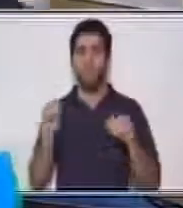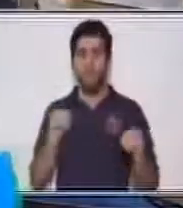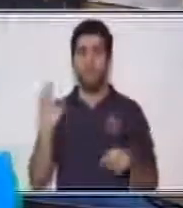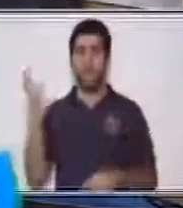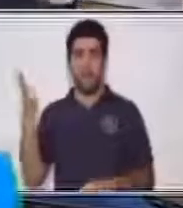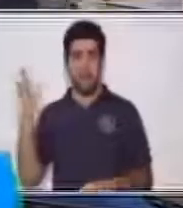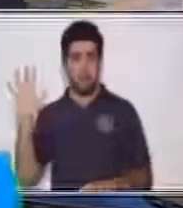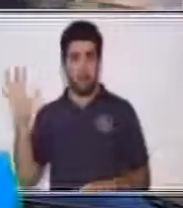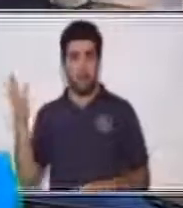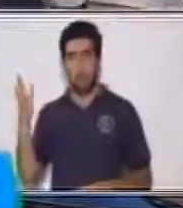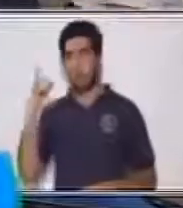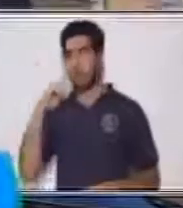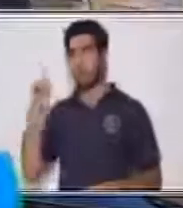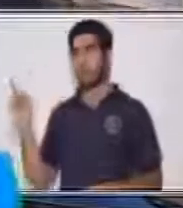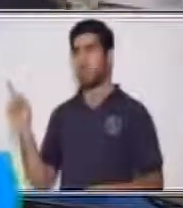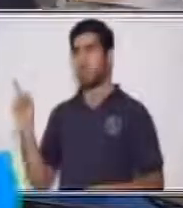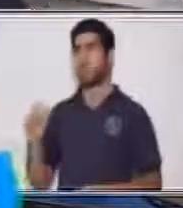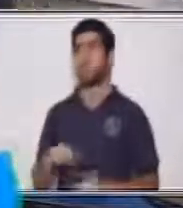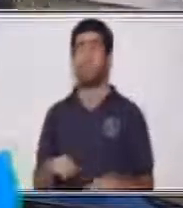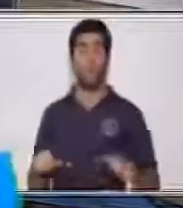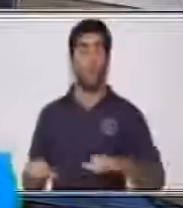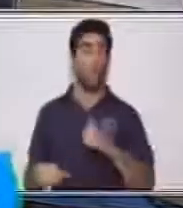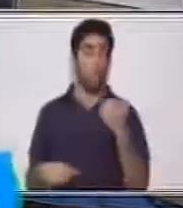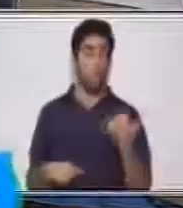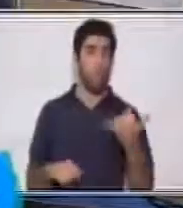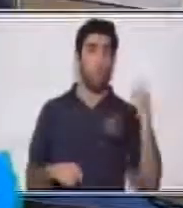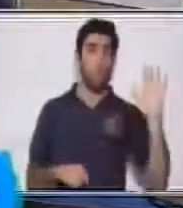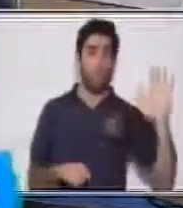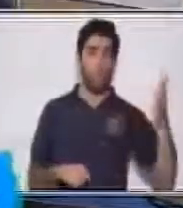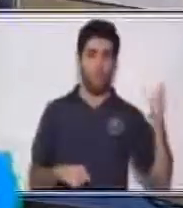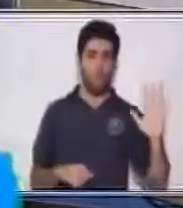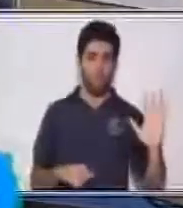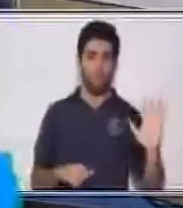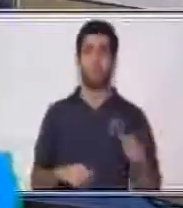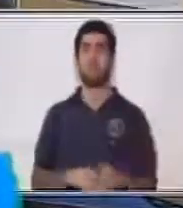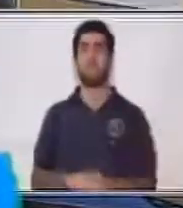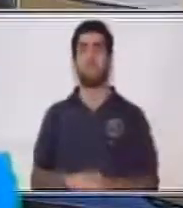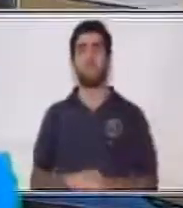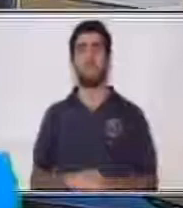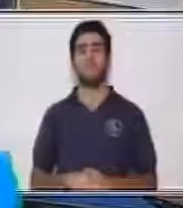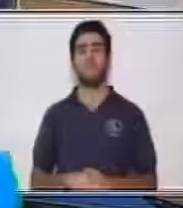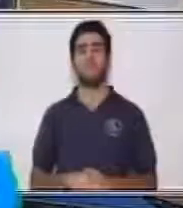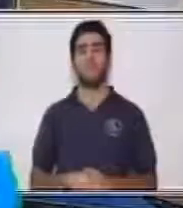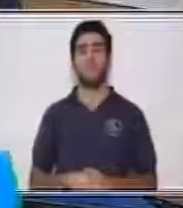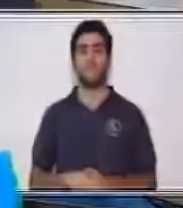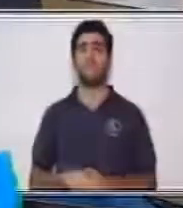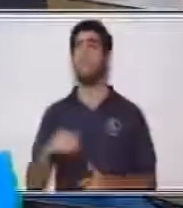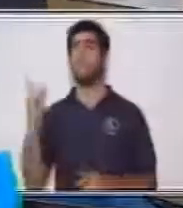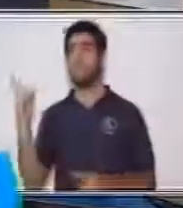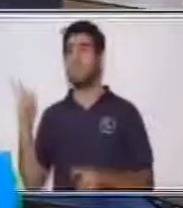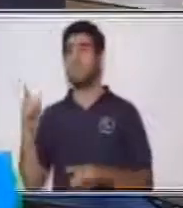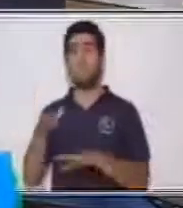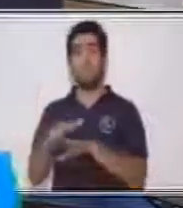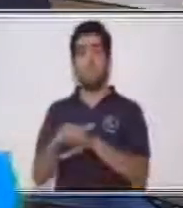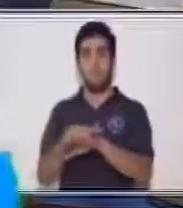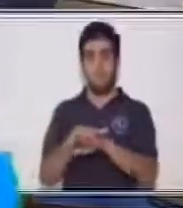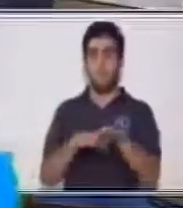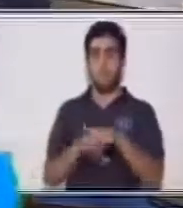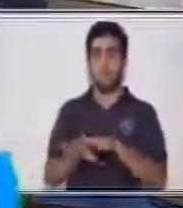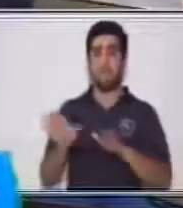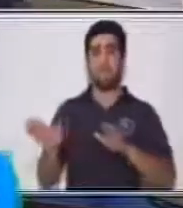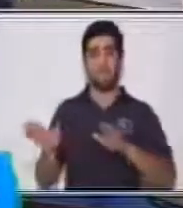ponía una manita así, que ponía una manita acá, que ponía un piecito